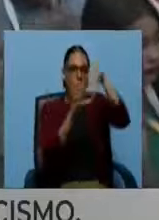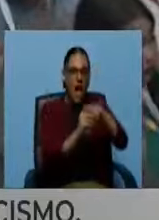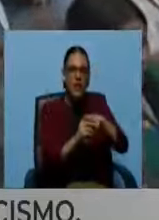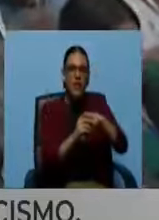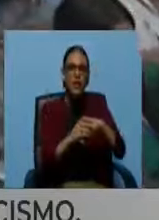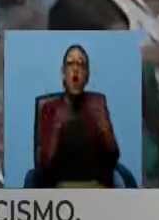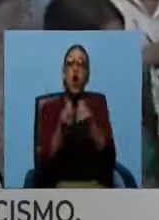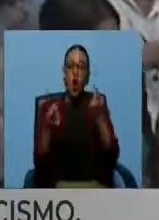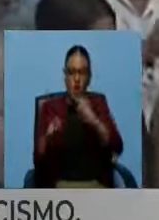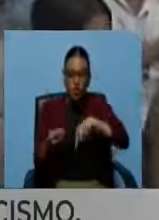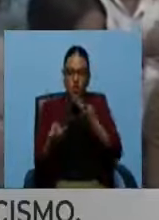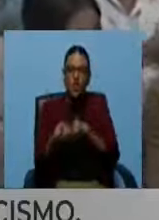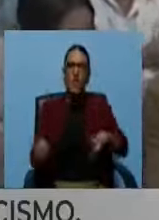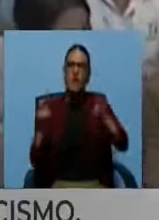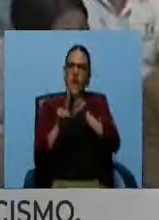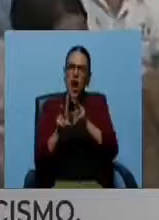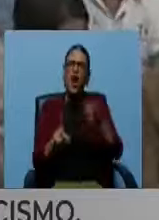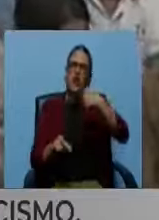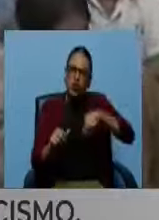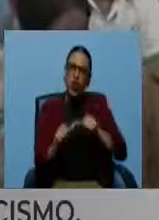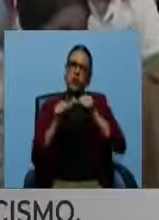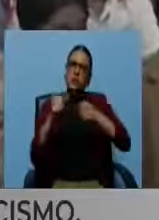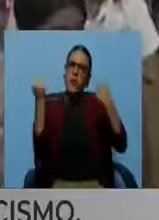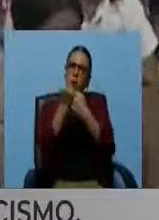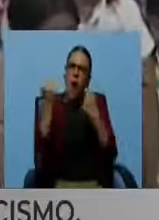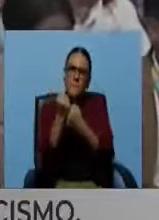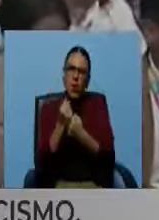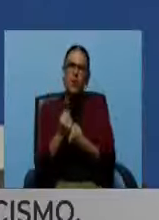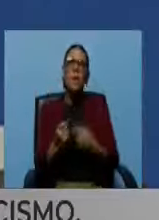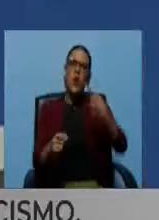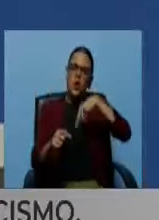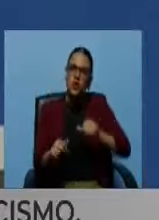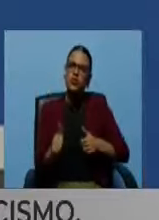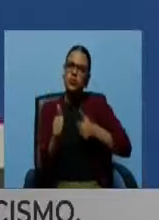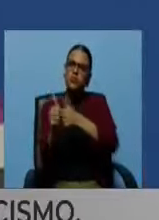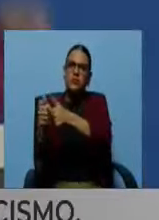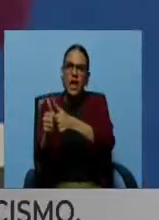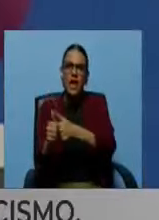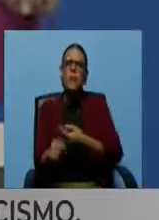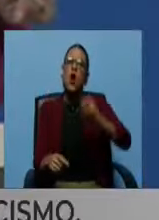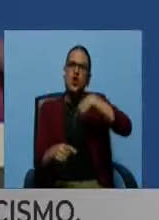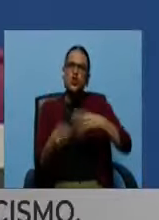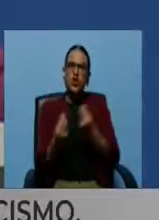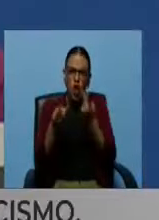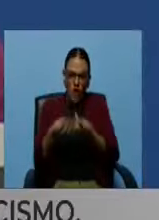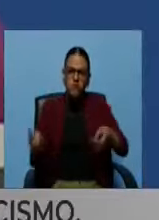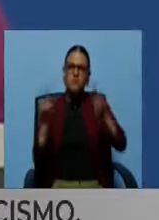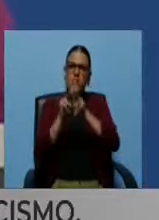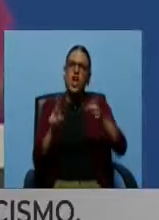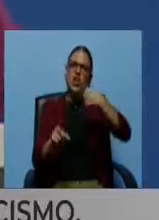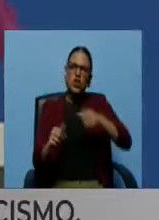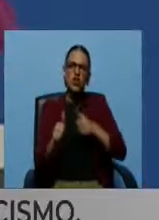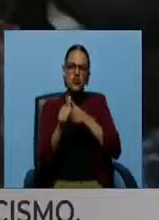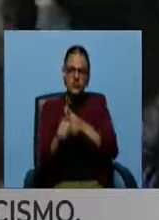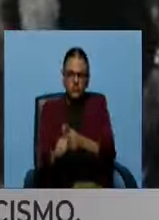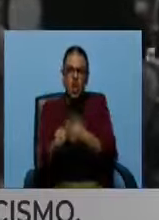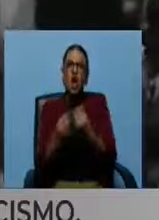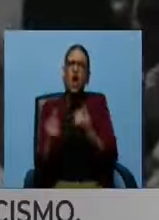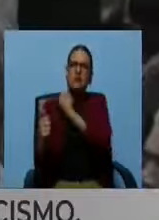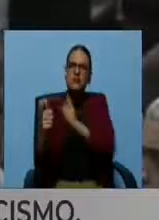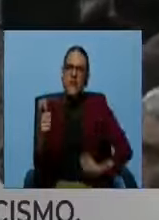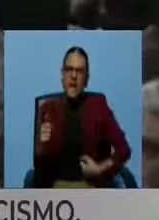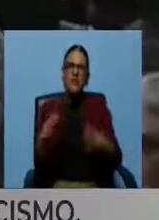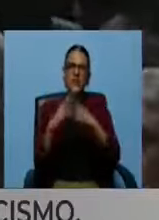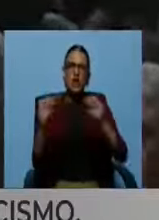dignidad lo sostenemos y lo ratificamos, con mucha dignidad, con mucho sacrificio de lo